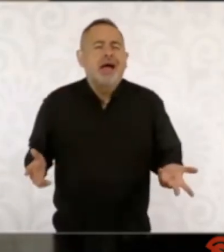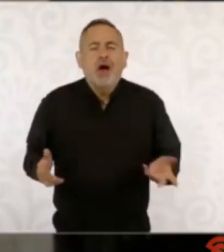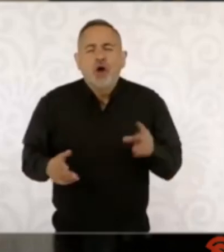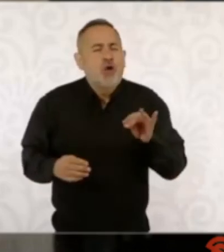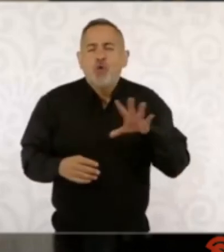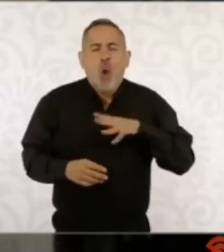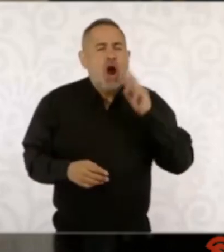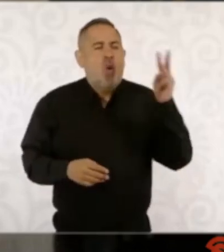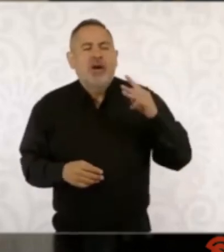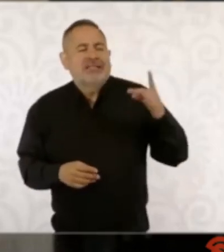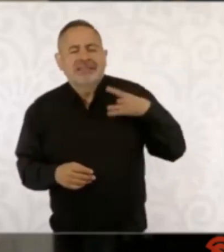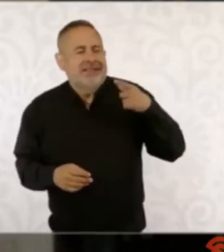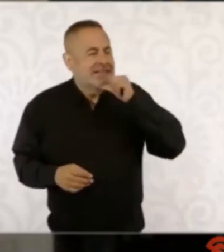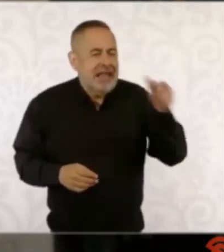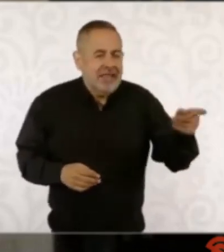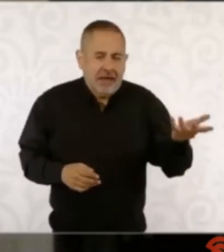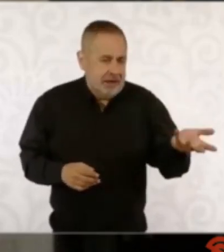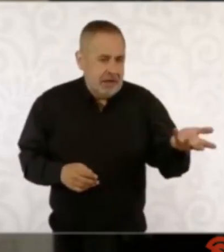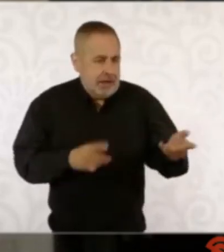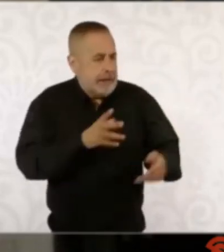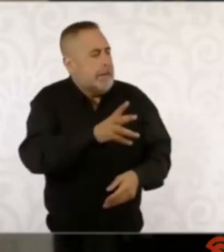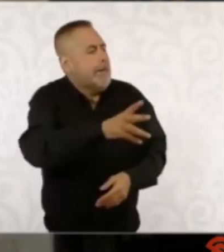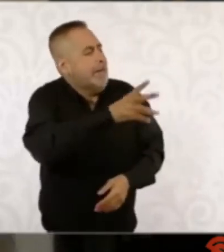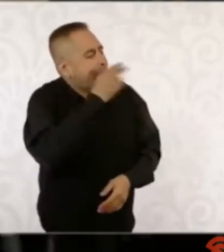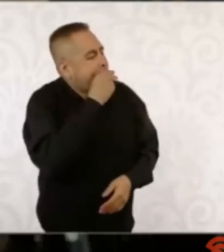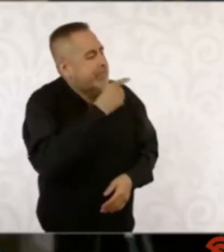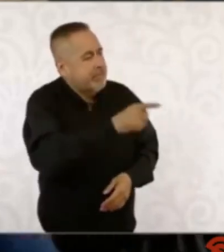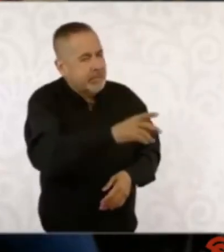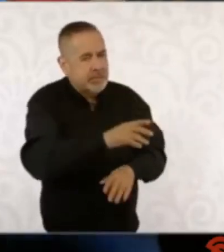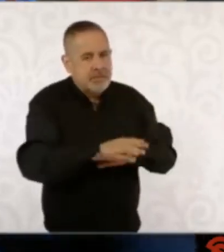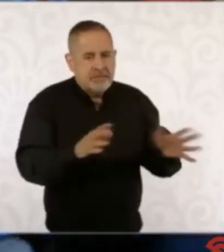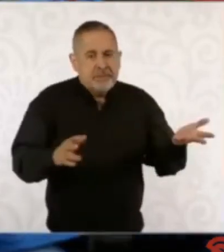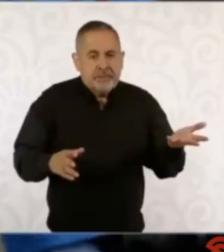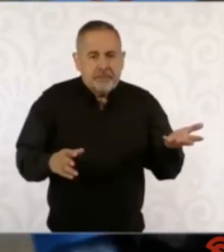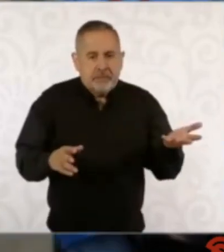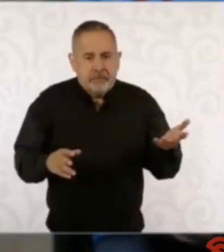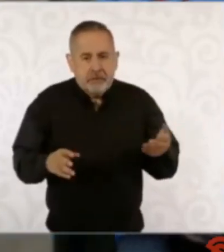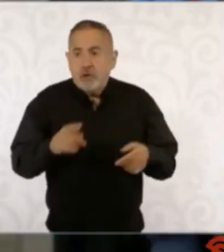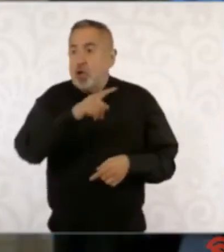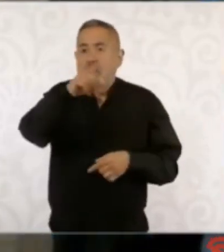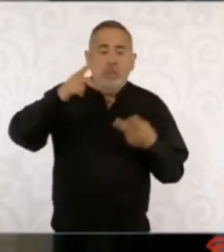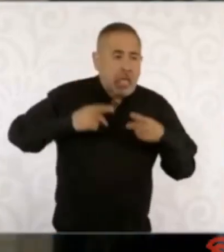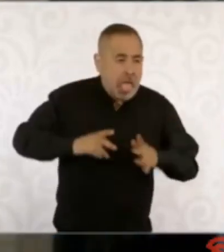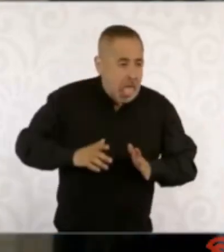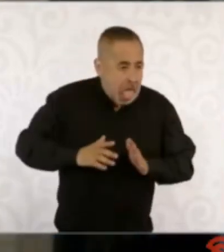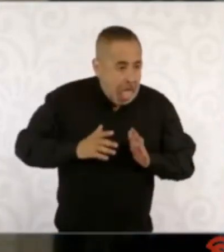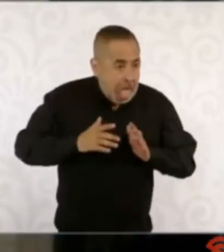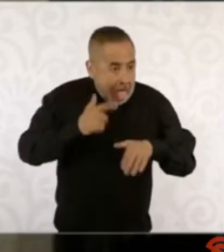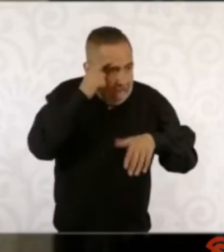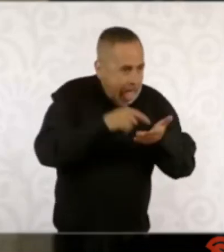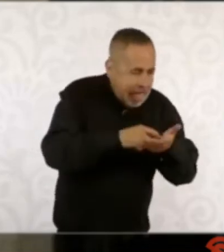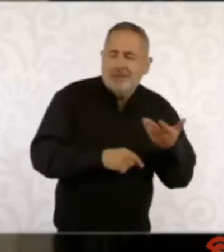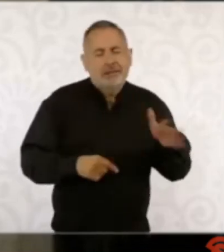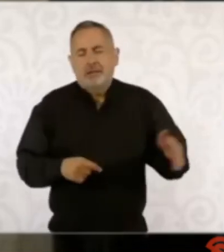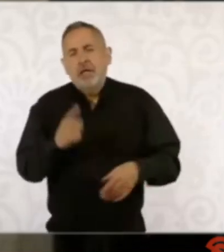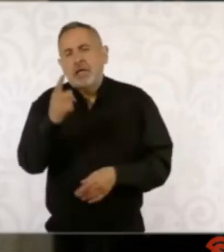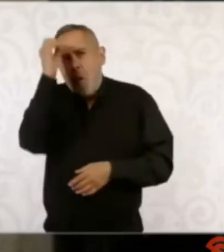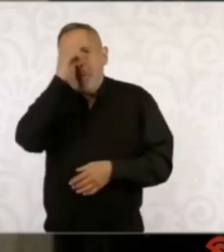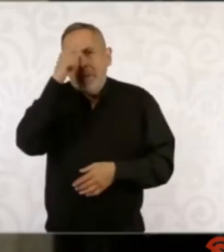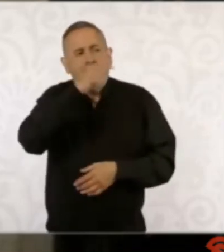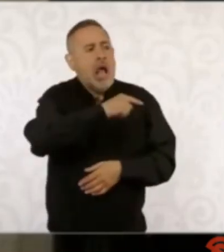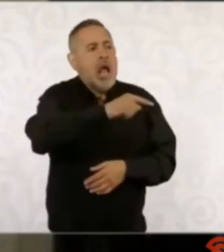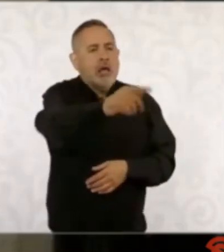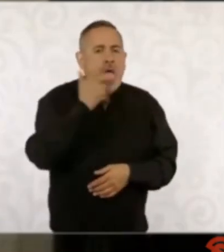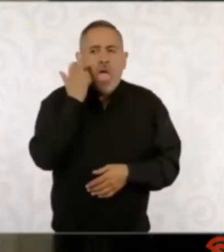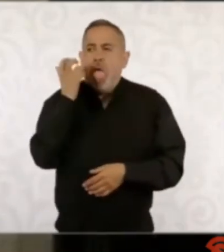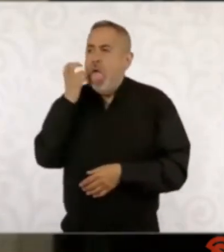que era falso lo que usted había dicho y pues dándole toda la credibilidad a este personaje. ¿Qué opina, presidenta, del modus operandi que